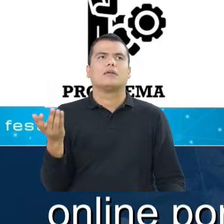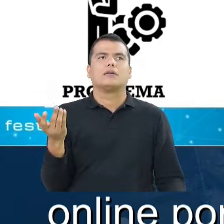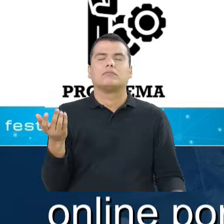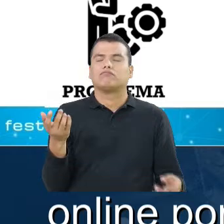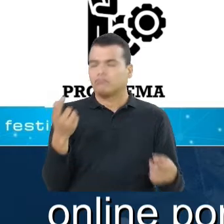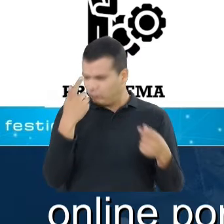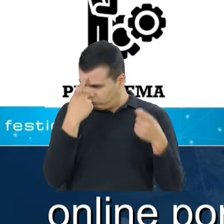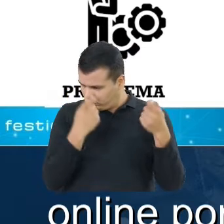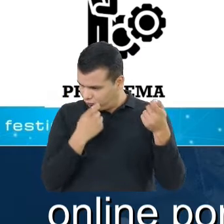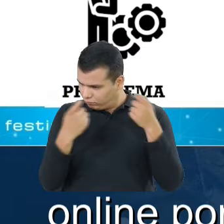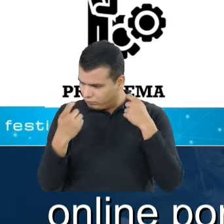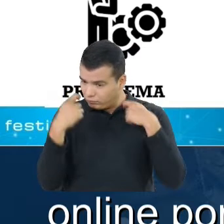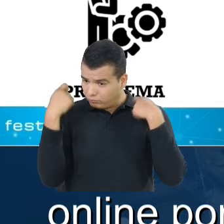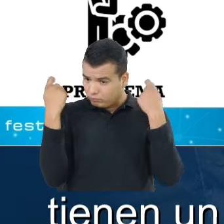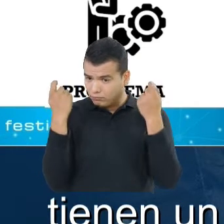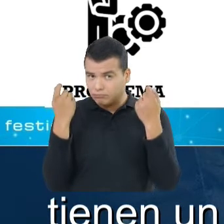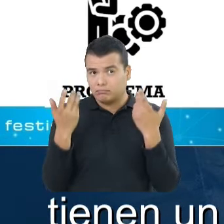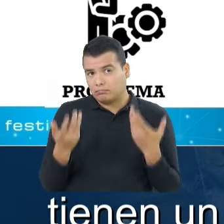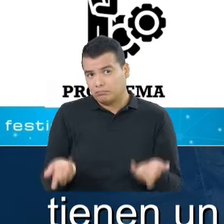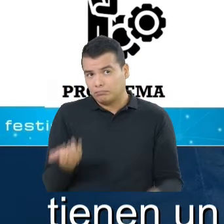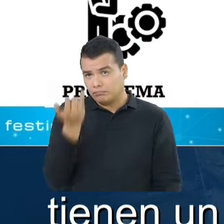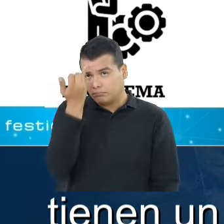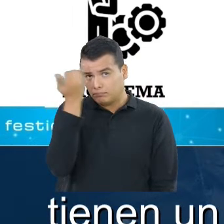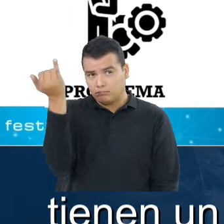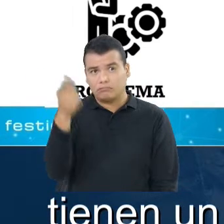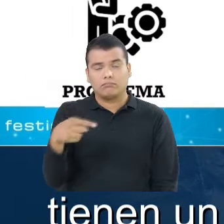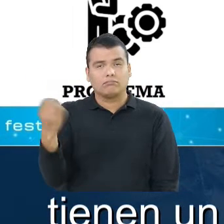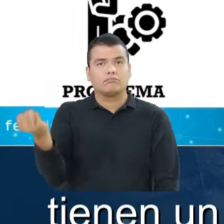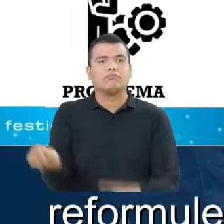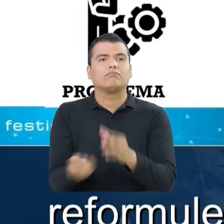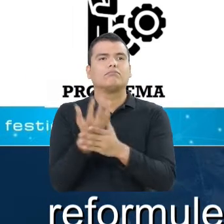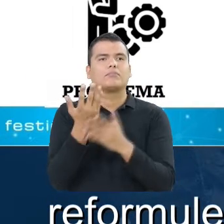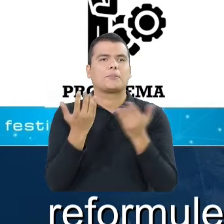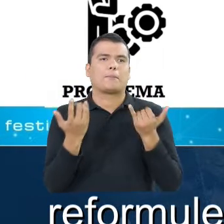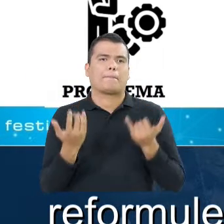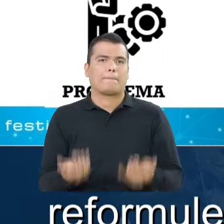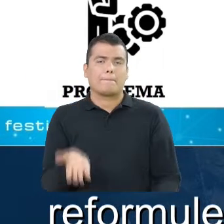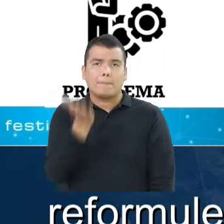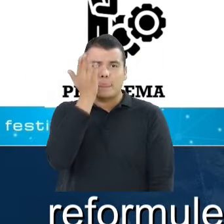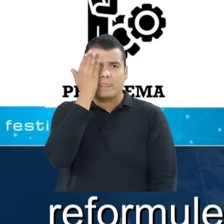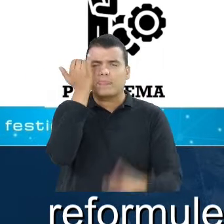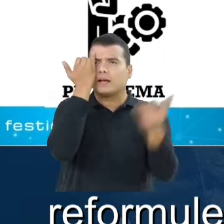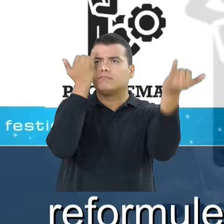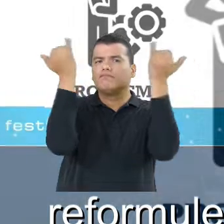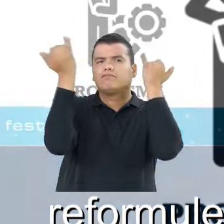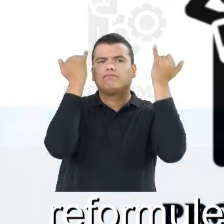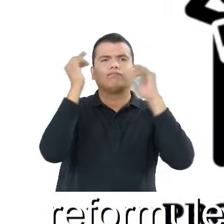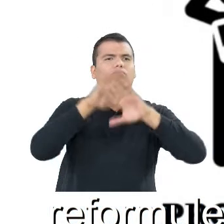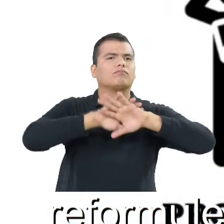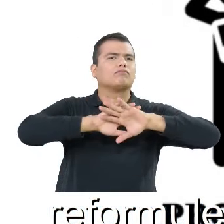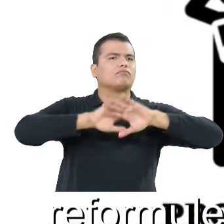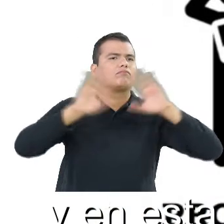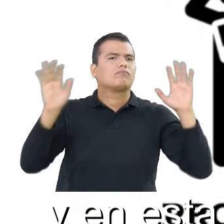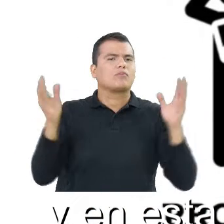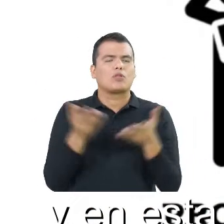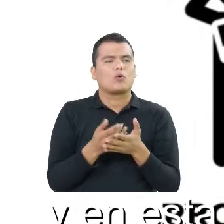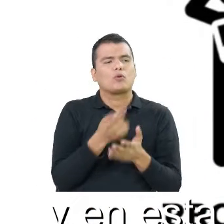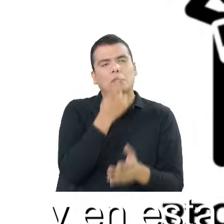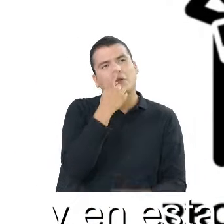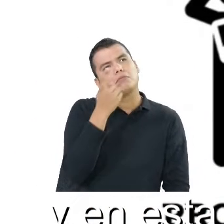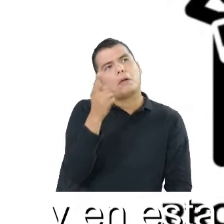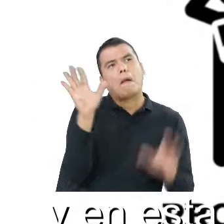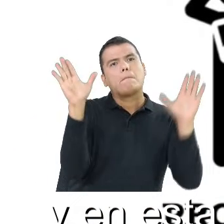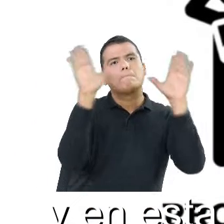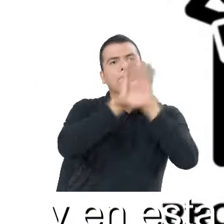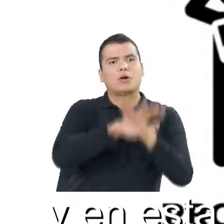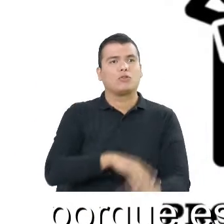negocio basándose en una idea y en esta información que les voy a dar, porque es que las ideas no solamente aplican a algo que no existe. Las ideas